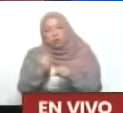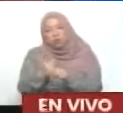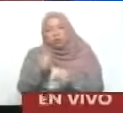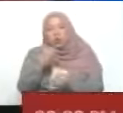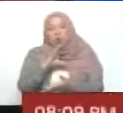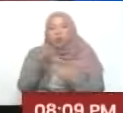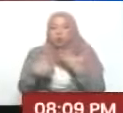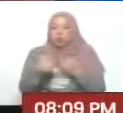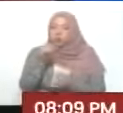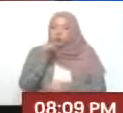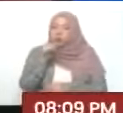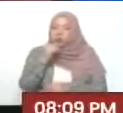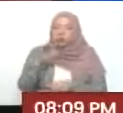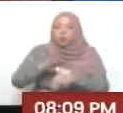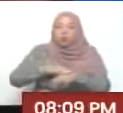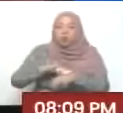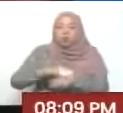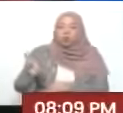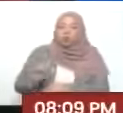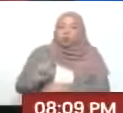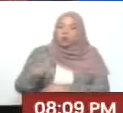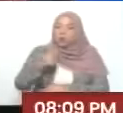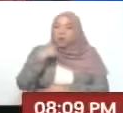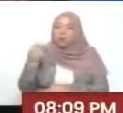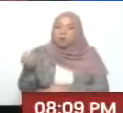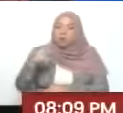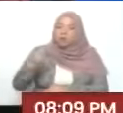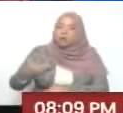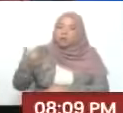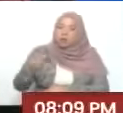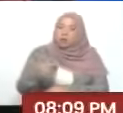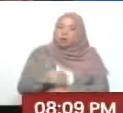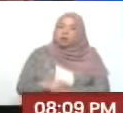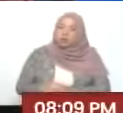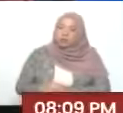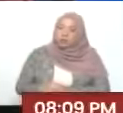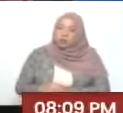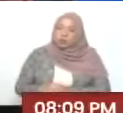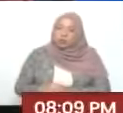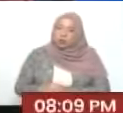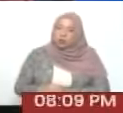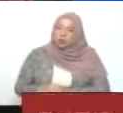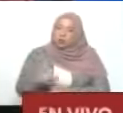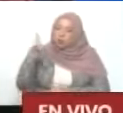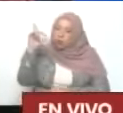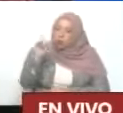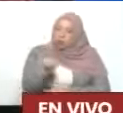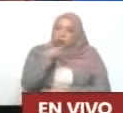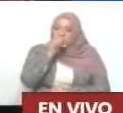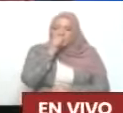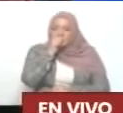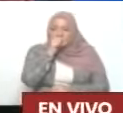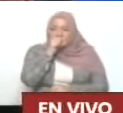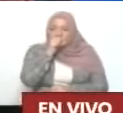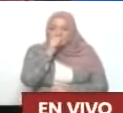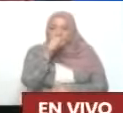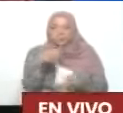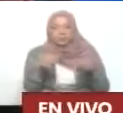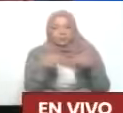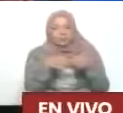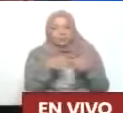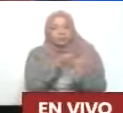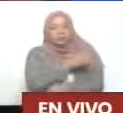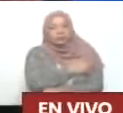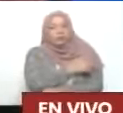Constitución. Voy a convocar a un país que es mucho más grande que esa diminuta grupo de gente que